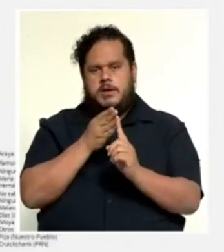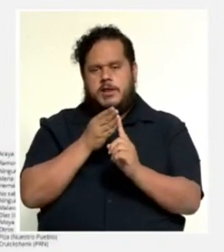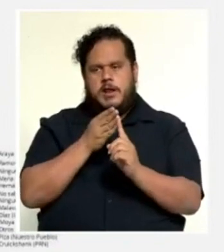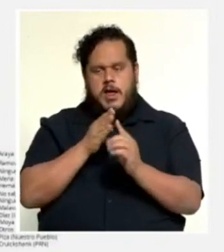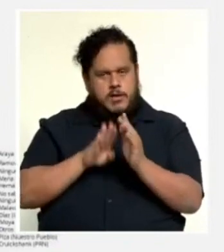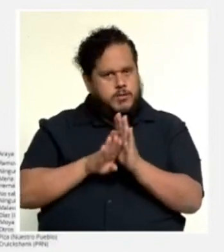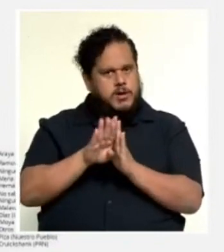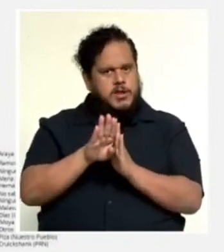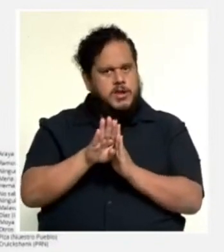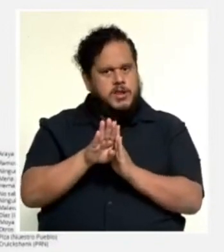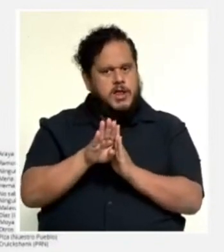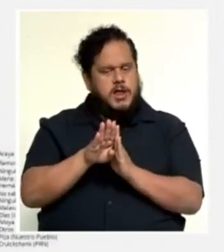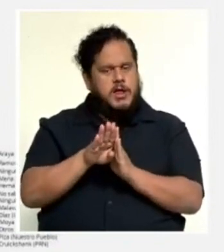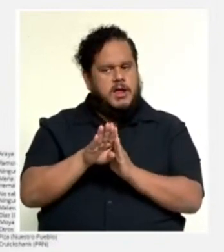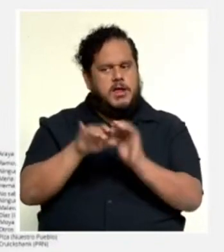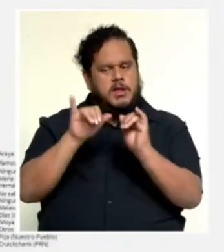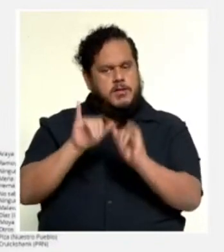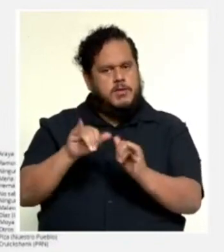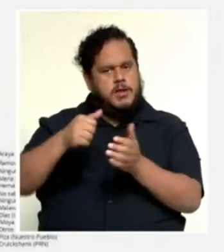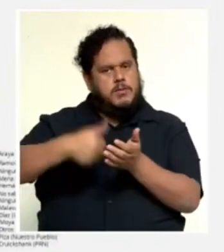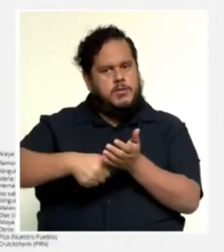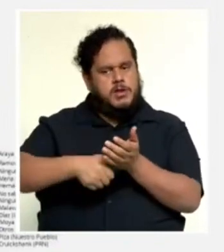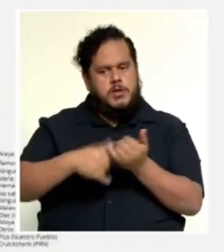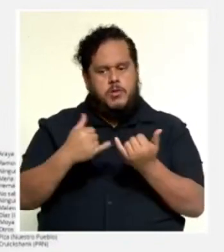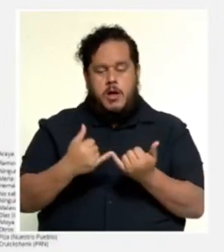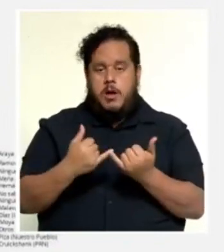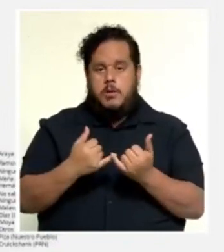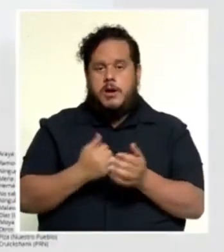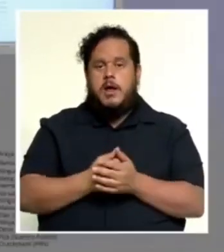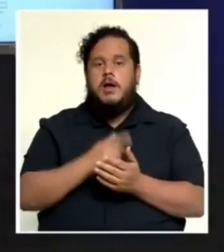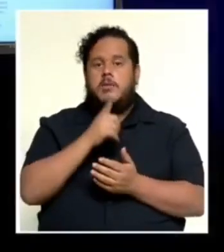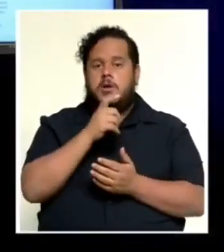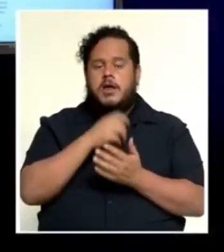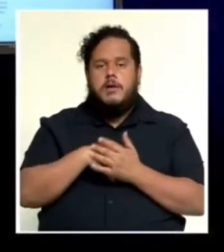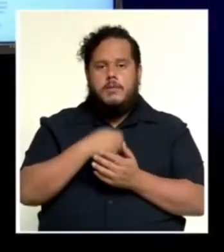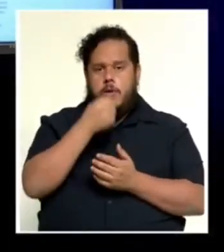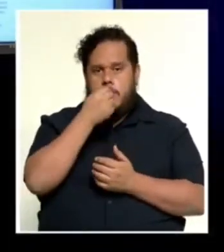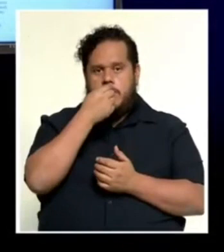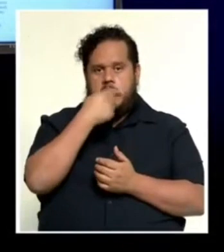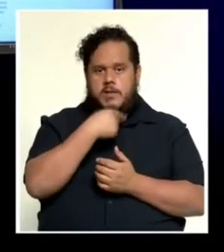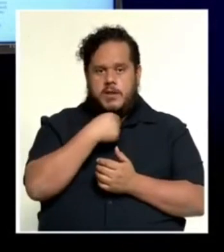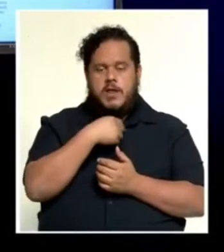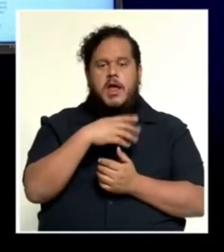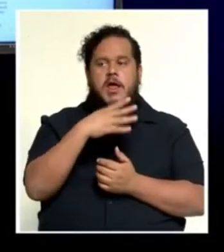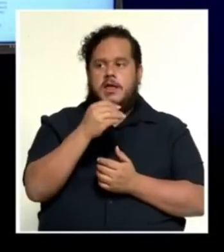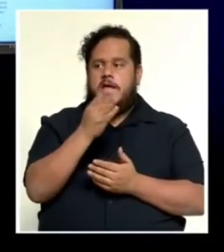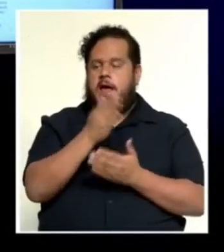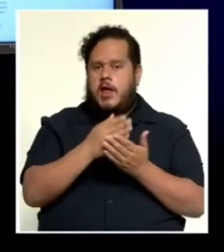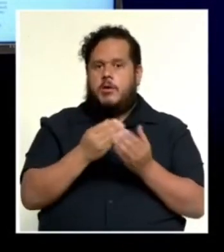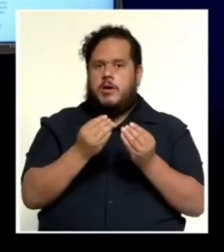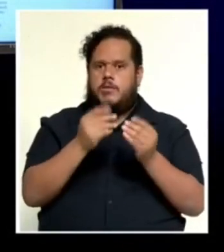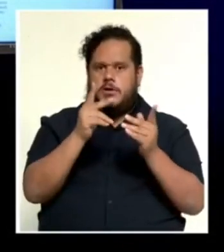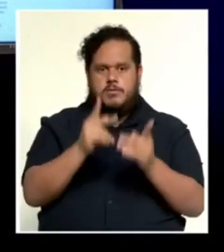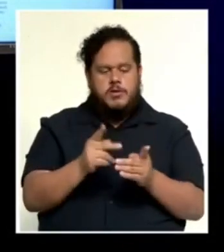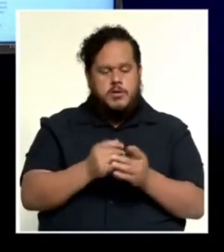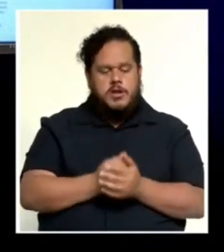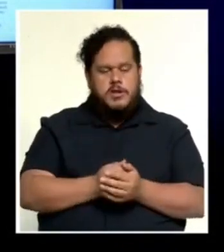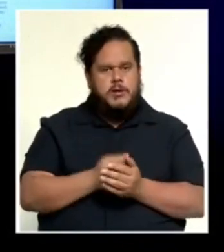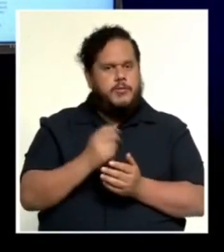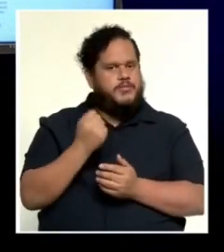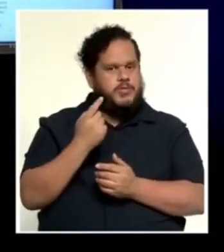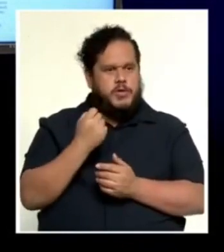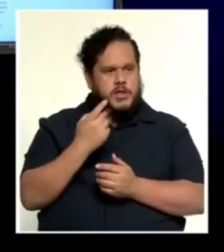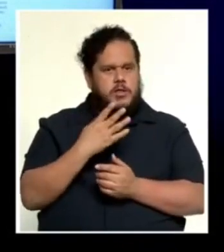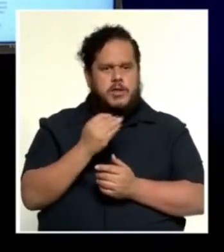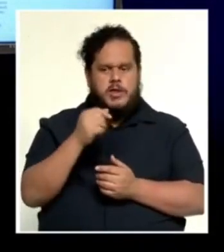progresista y se mantiene, digamos, votando en esta ocasión por don José María Villalta, y algo que muchas personas no